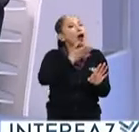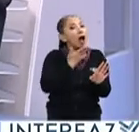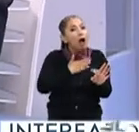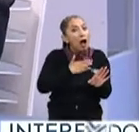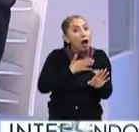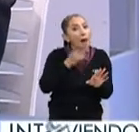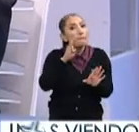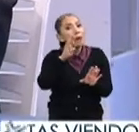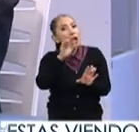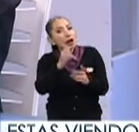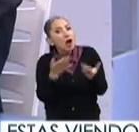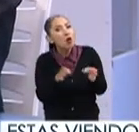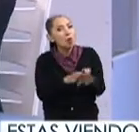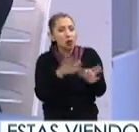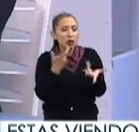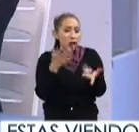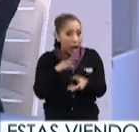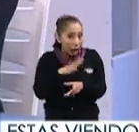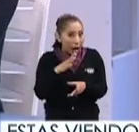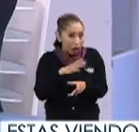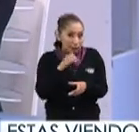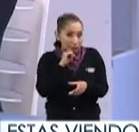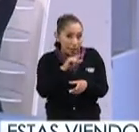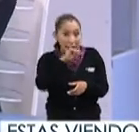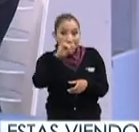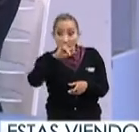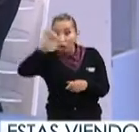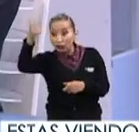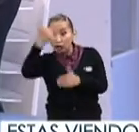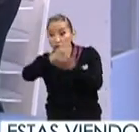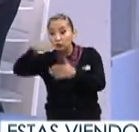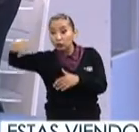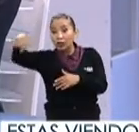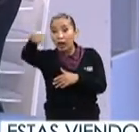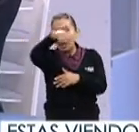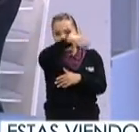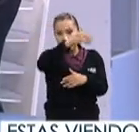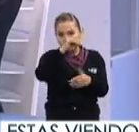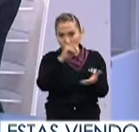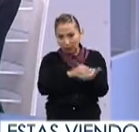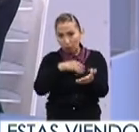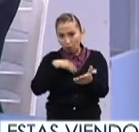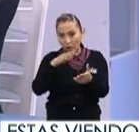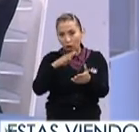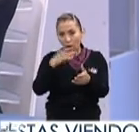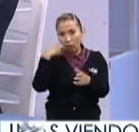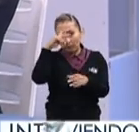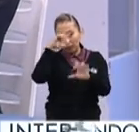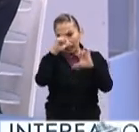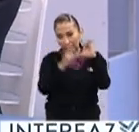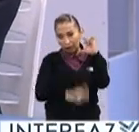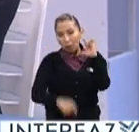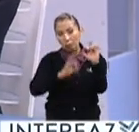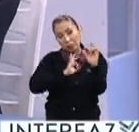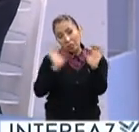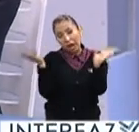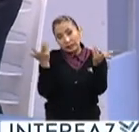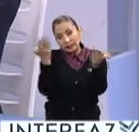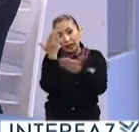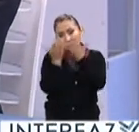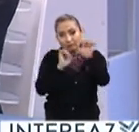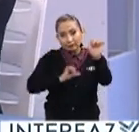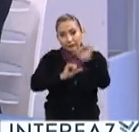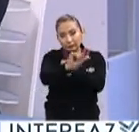esta beca y si hay, además de Jalapa, otras ciudades dentro de nuestra República Mexicana donde también pueden hacer